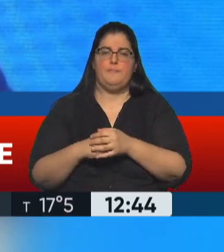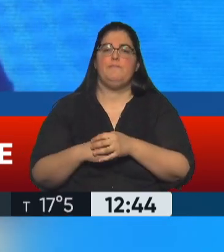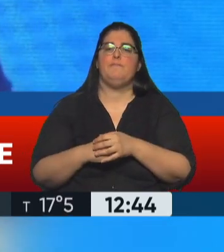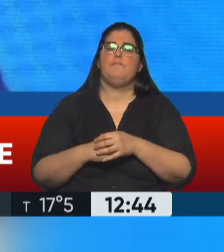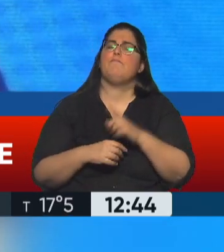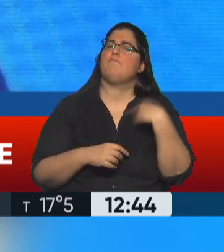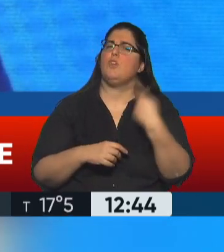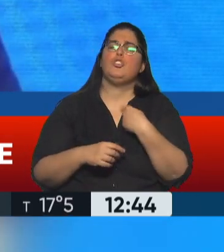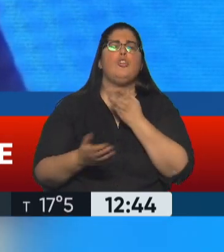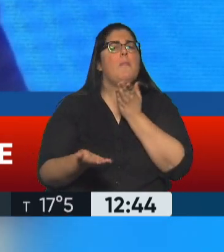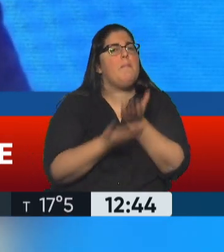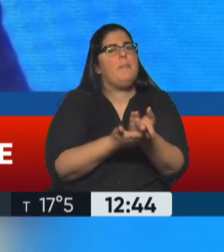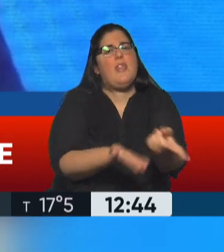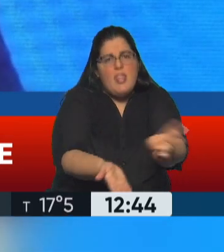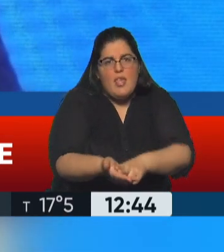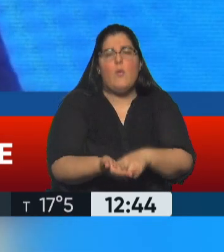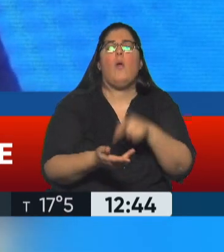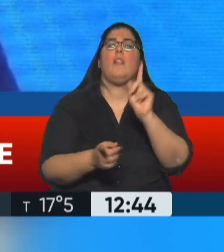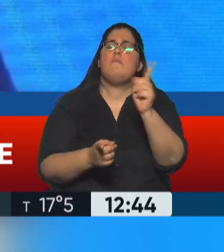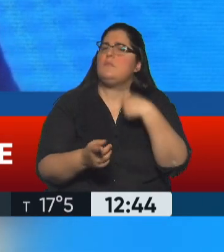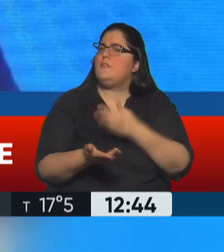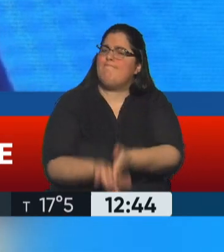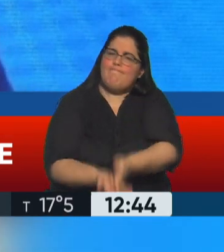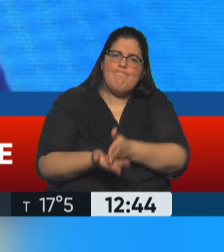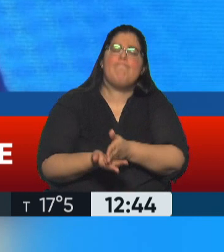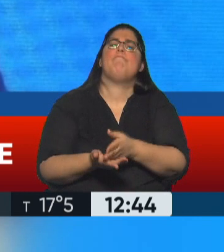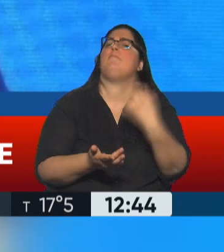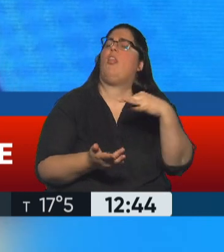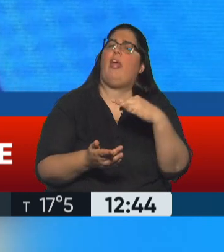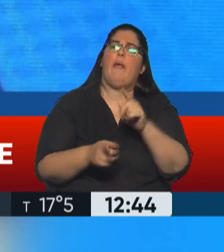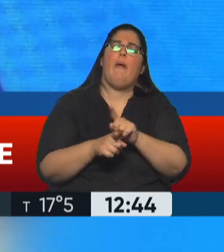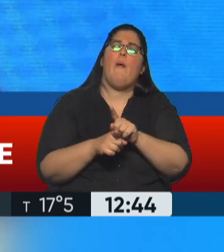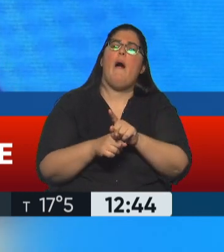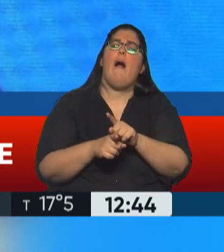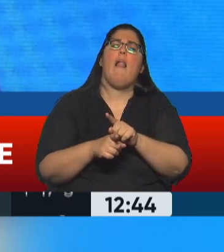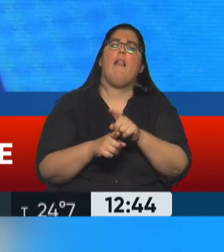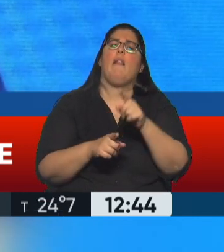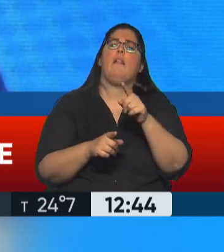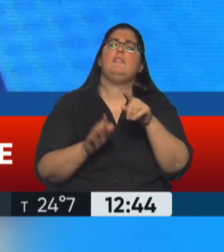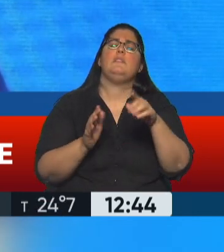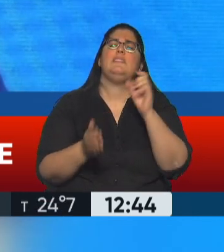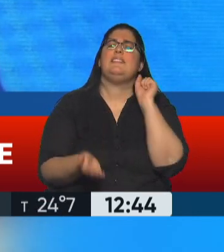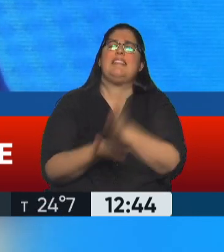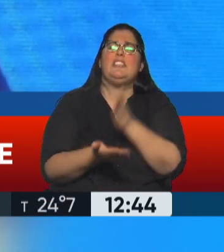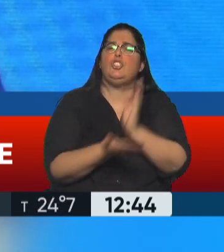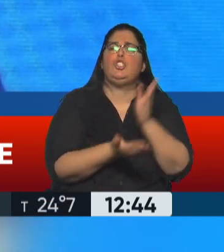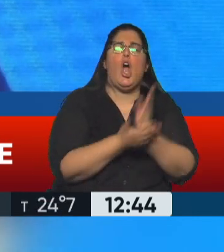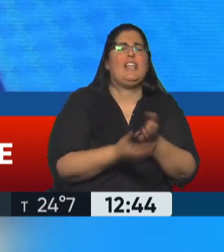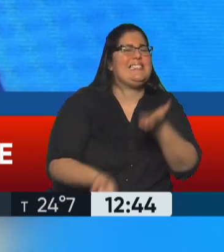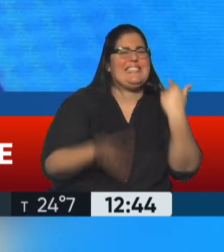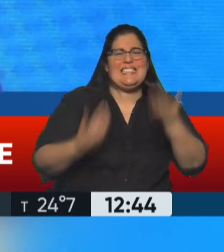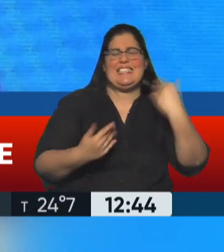Ratificamos nuestro pedido, nuestra exigencia a que se levanten todas las sanciones